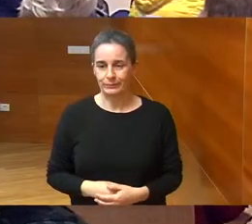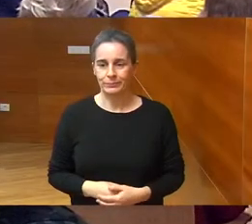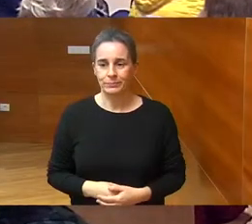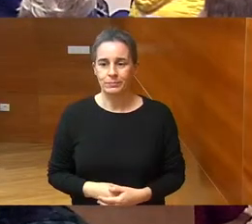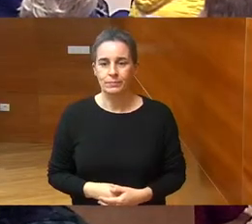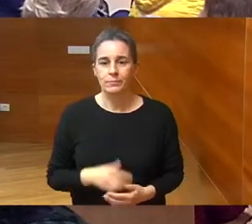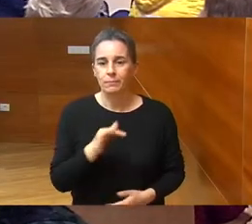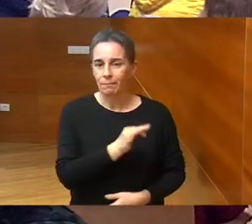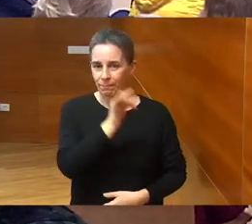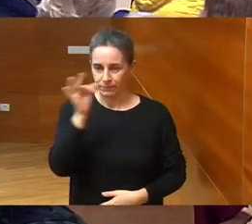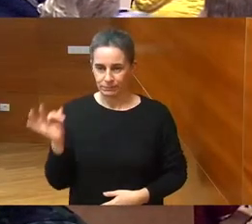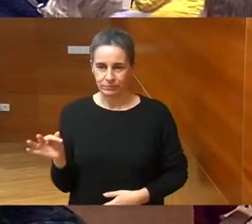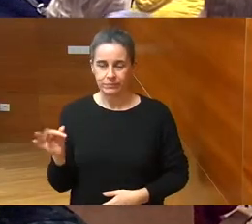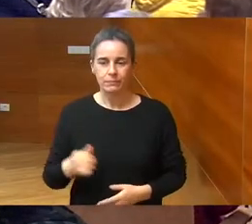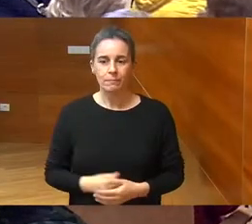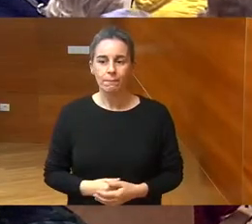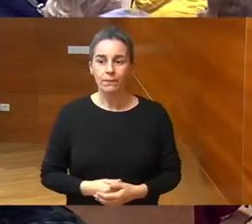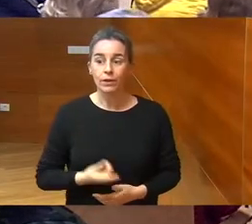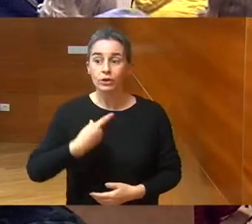jalando